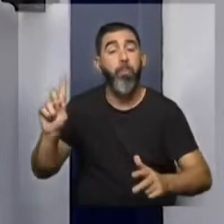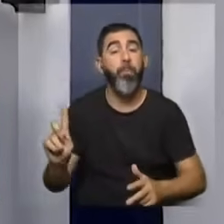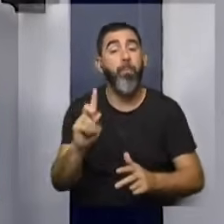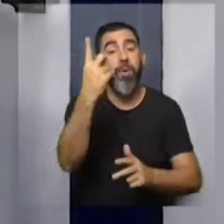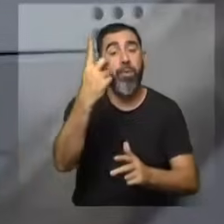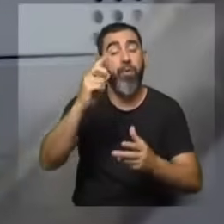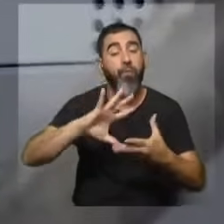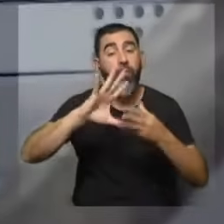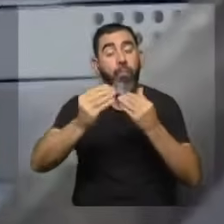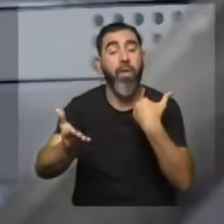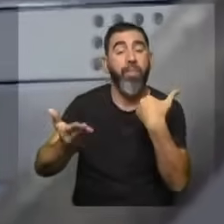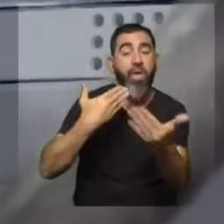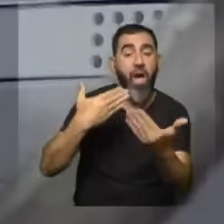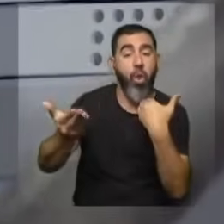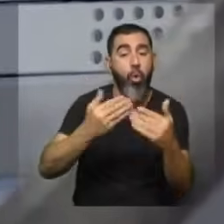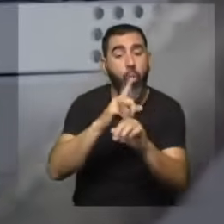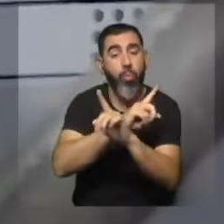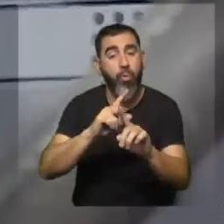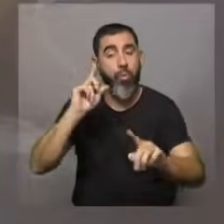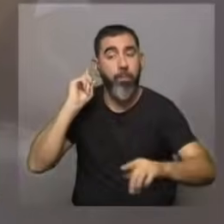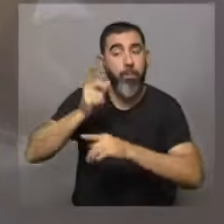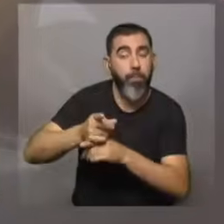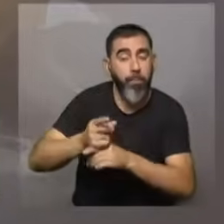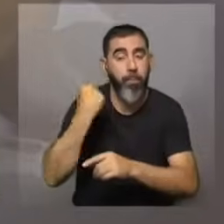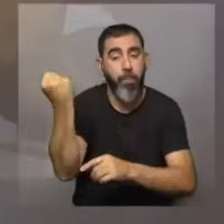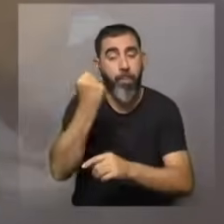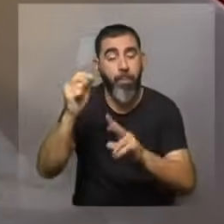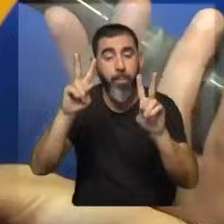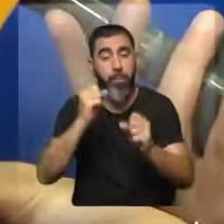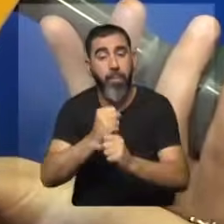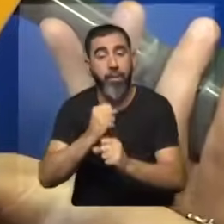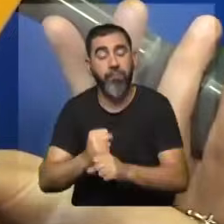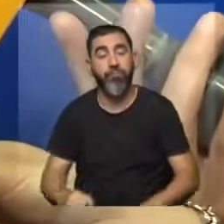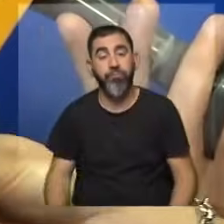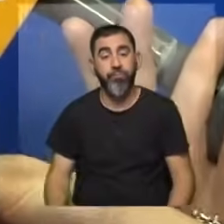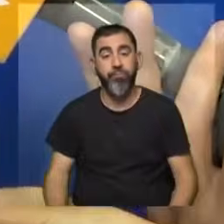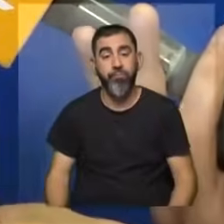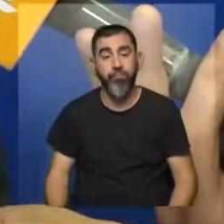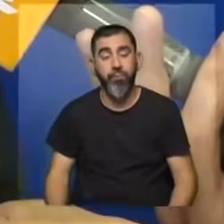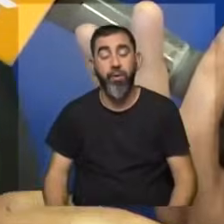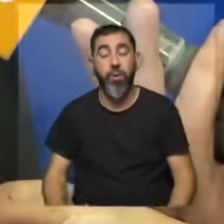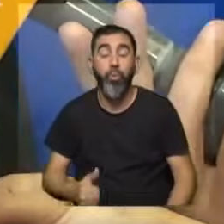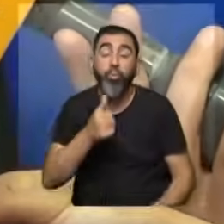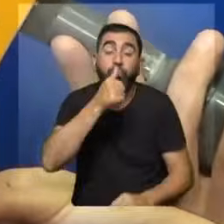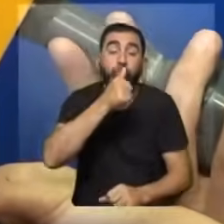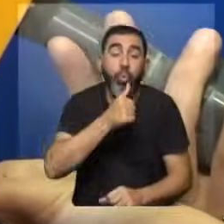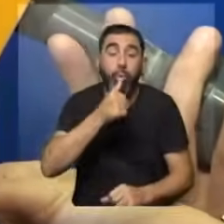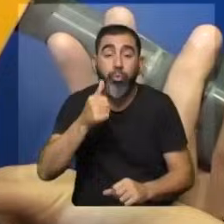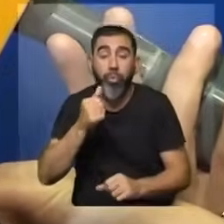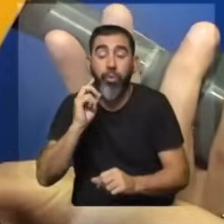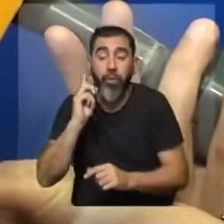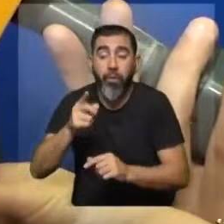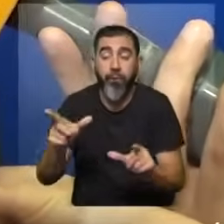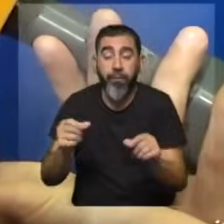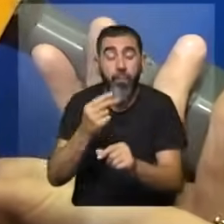ir por el camino del diálogo para no decretar la esencialidad Yo creo que es una salida que resuelve el